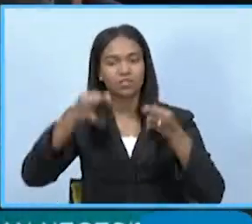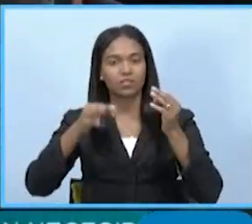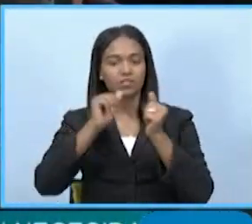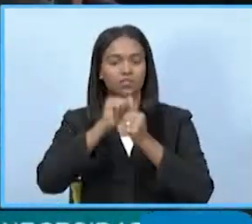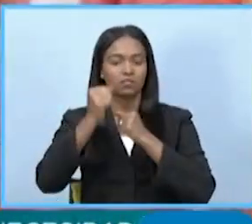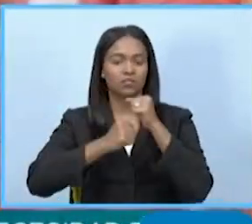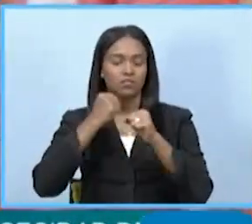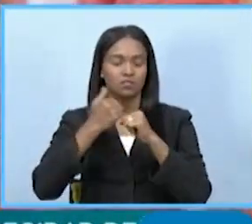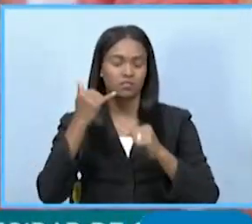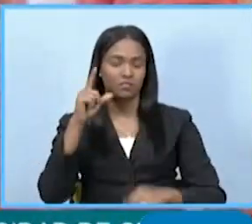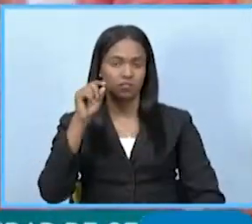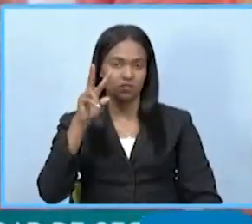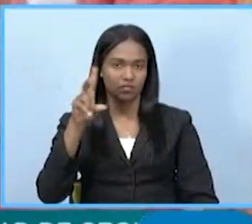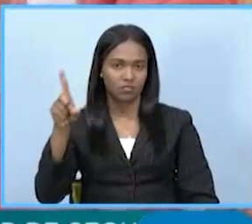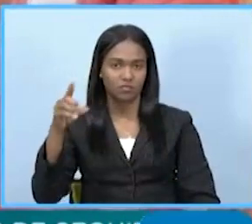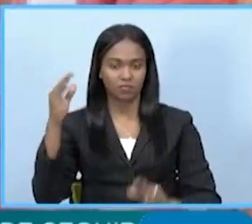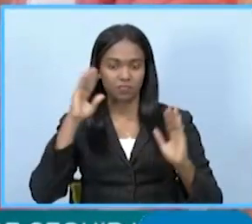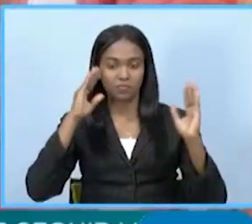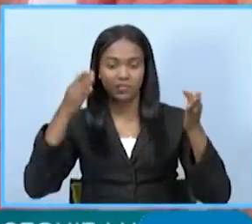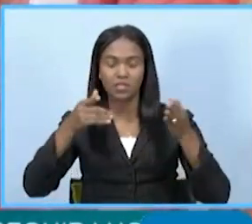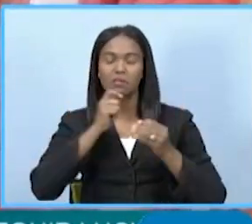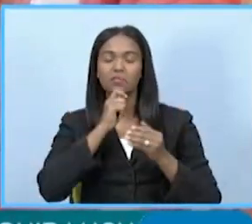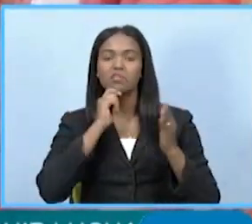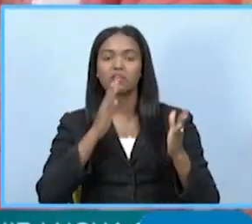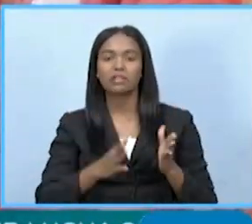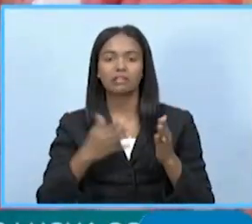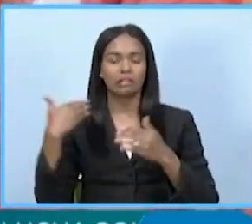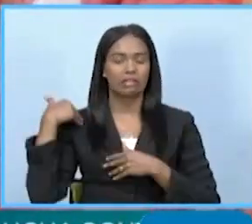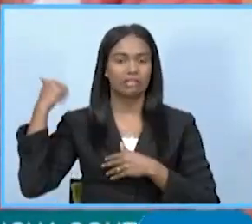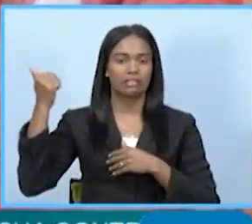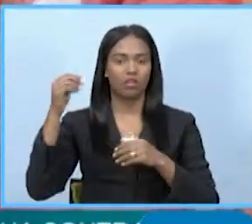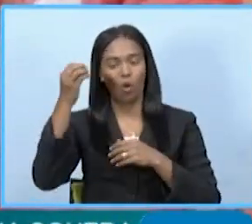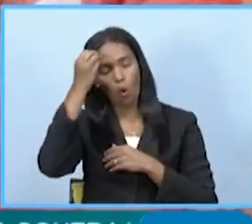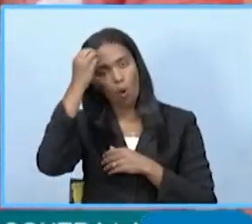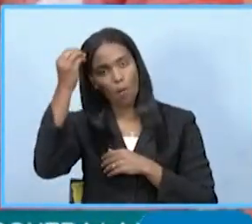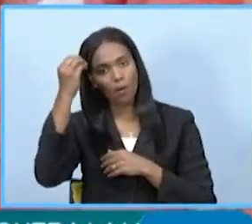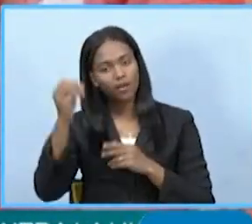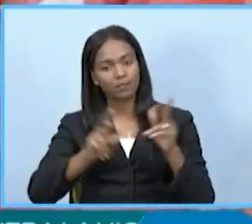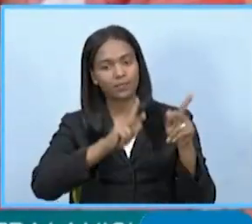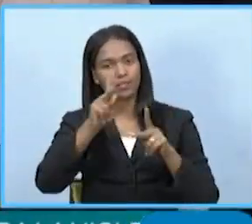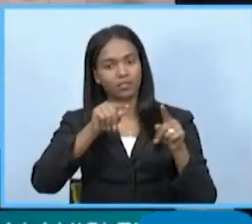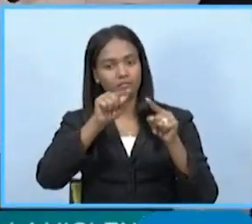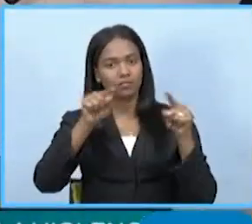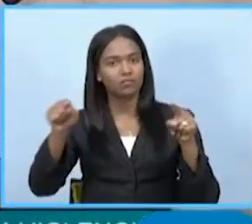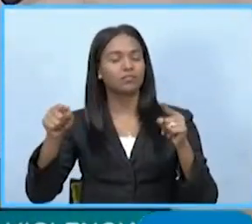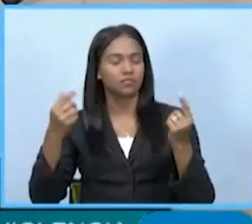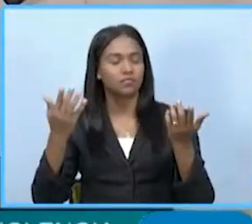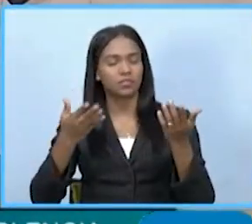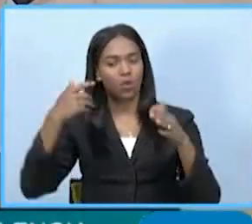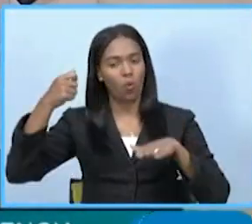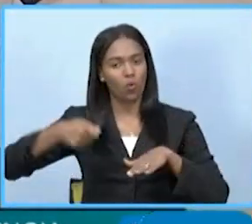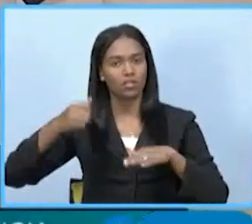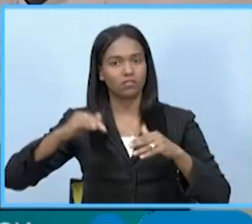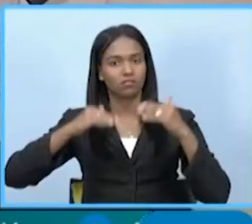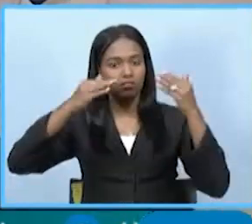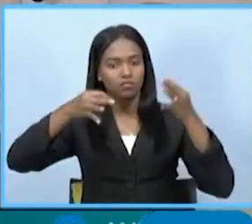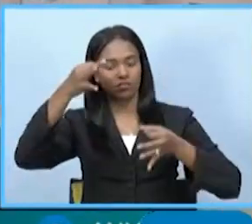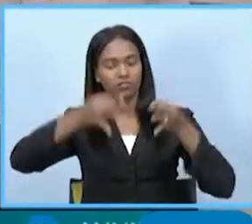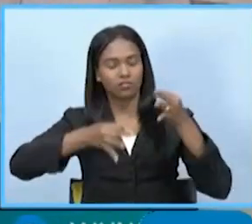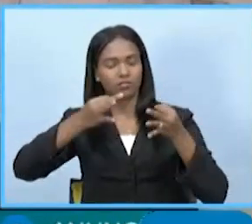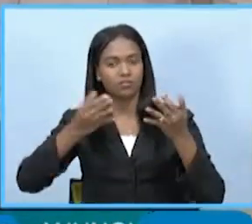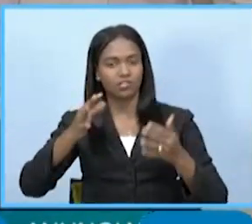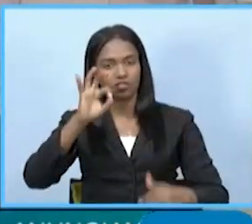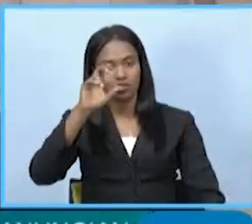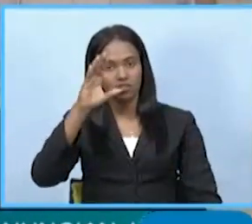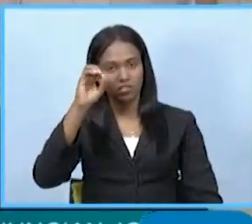Siglo XXI, dirigido a periodistas, líderes de opinión, académicos y otros, el juez de la Suprema Corte de